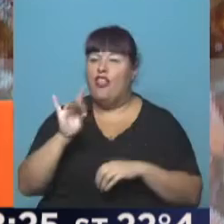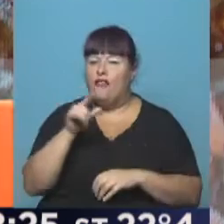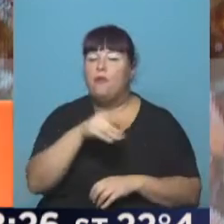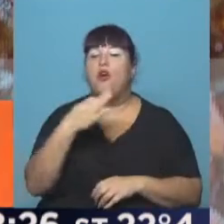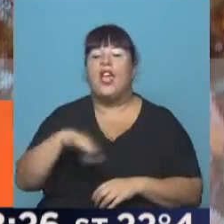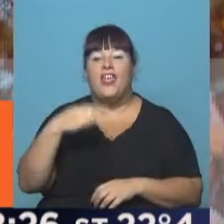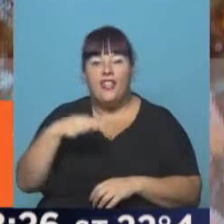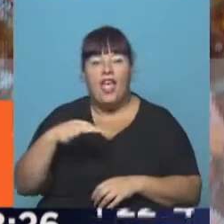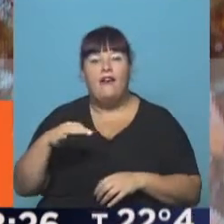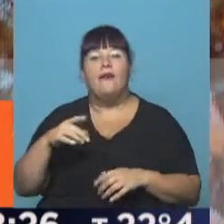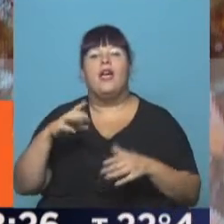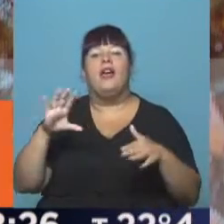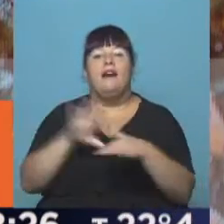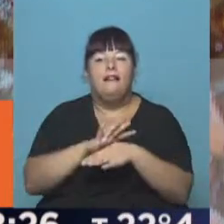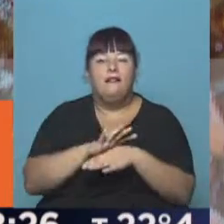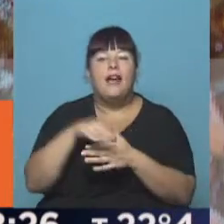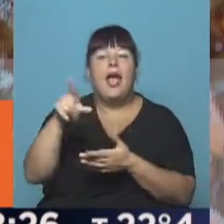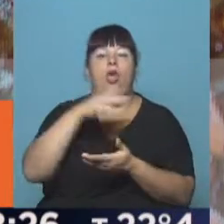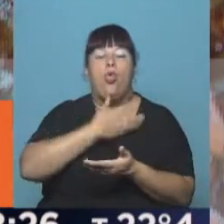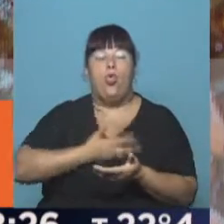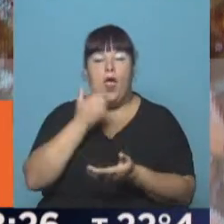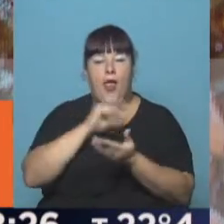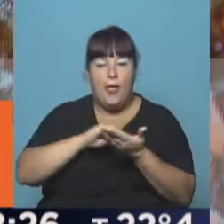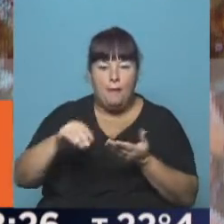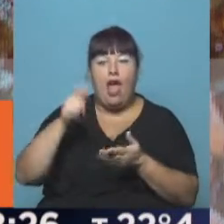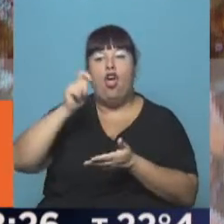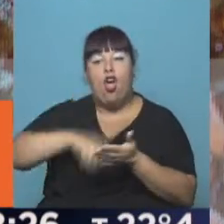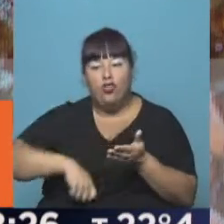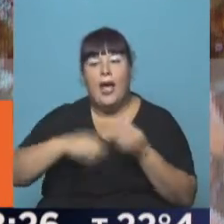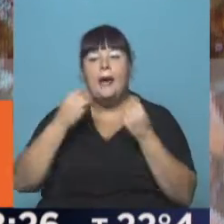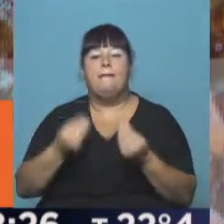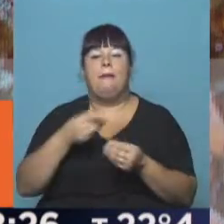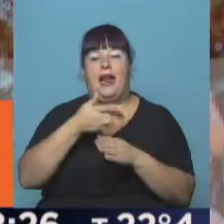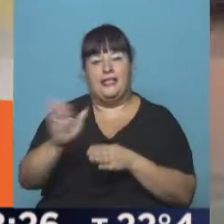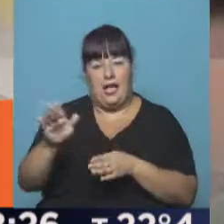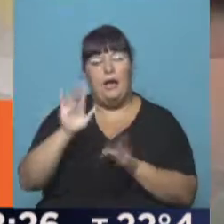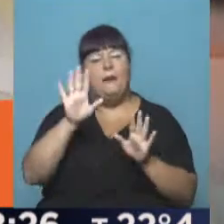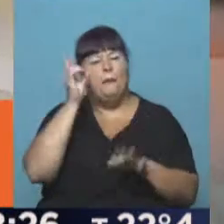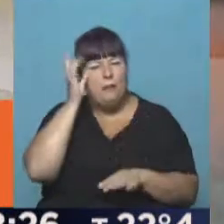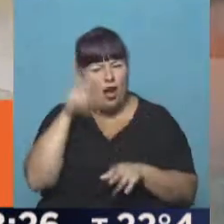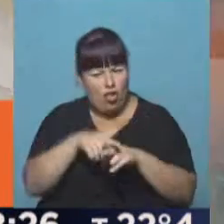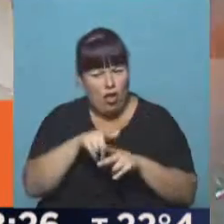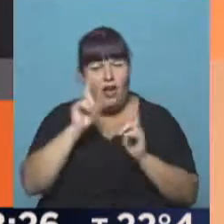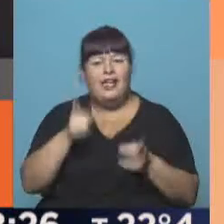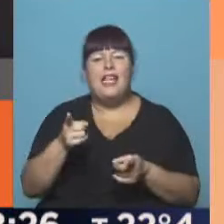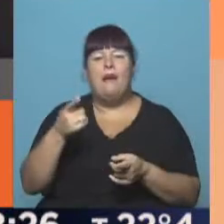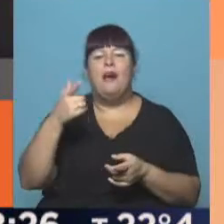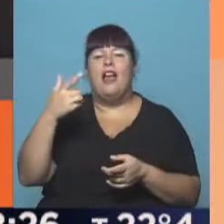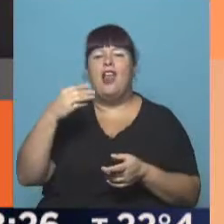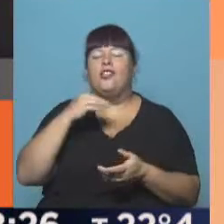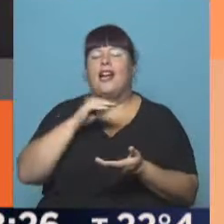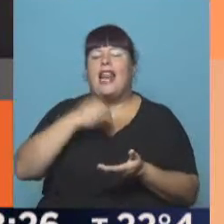hay que acertar con el empleador el contrato para este apartamento. Perdóname, Gaby, pero hasta la doctrina de la fe,